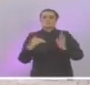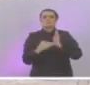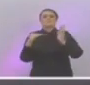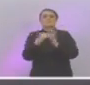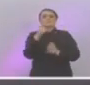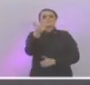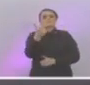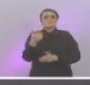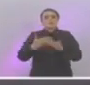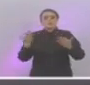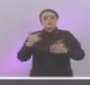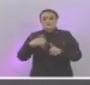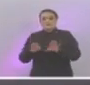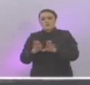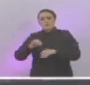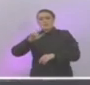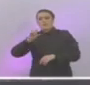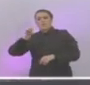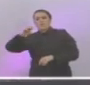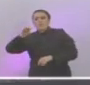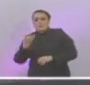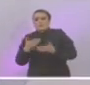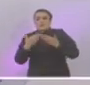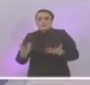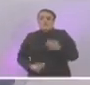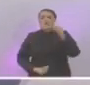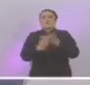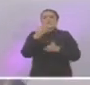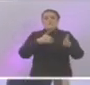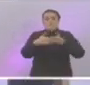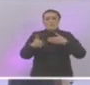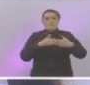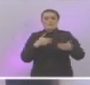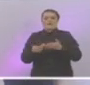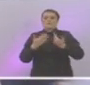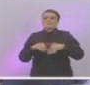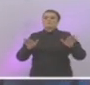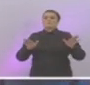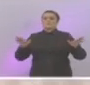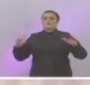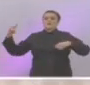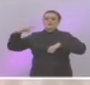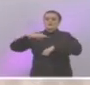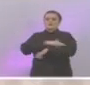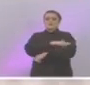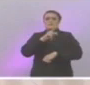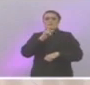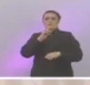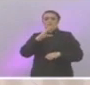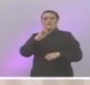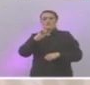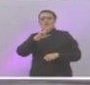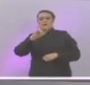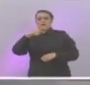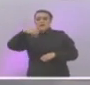de pesos realizada por OMA, estrenamos la nueva y moderna terminal del Aeropuerto Internacional Ponciano Arriaga